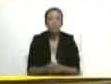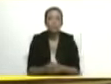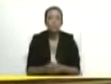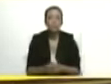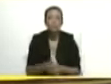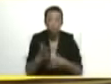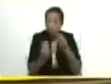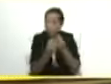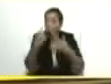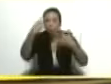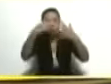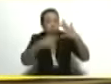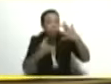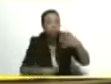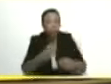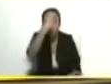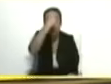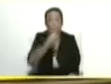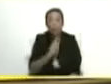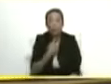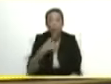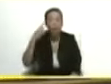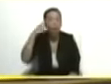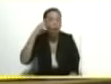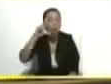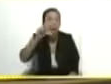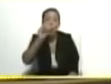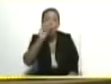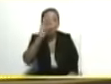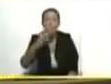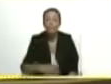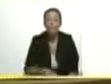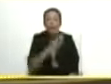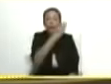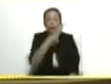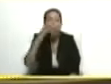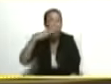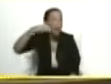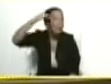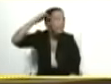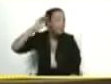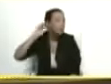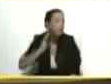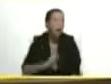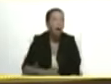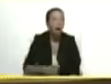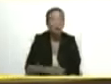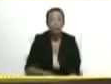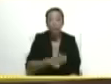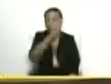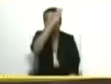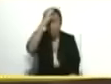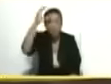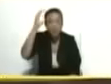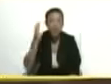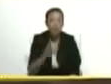Y toda esa parranda de los López, los Capriles, la Machado.